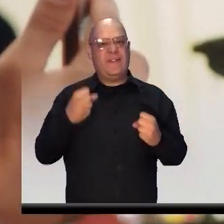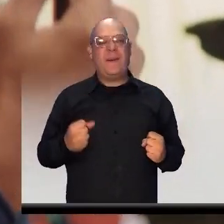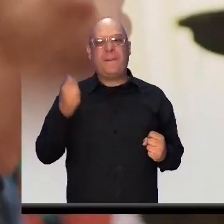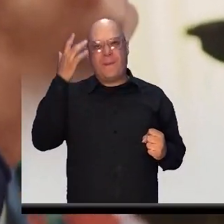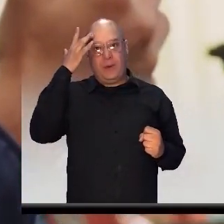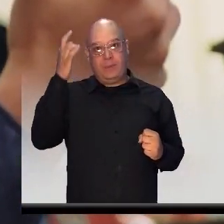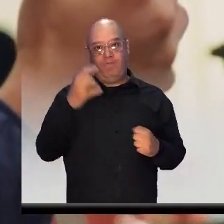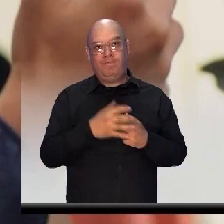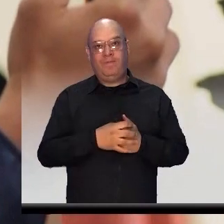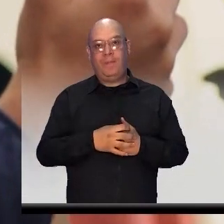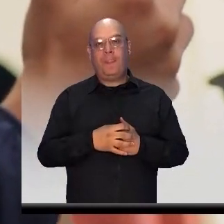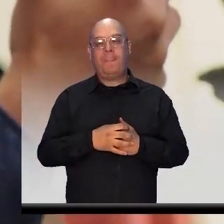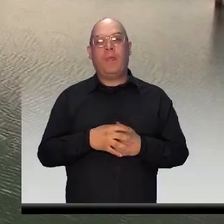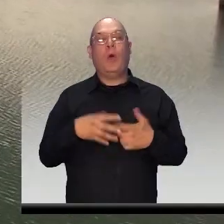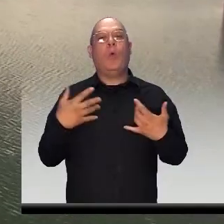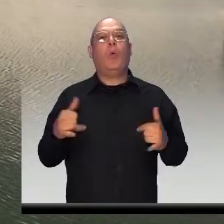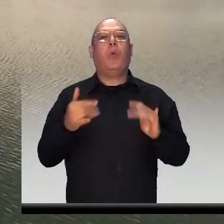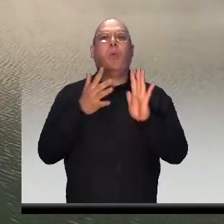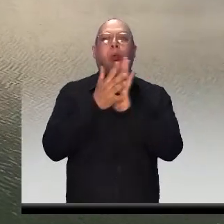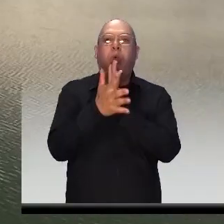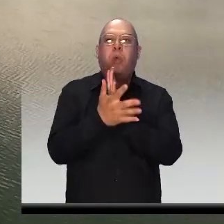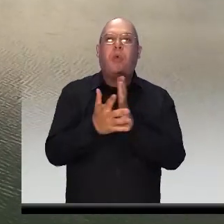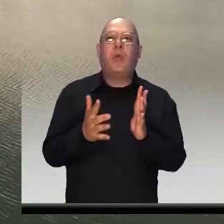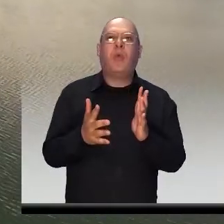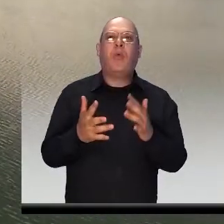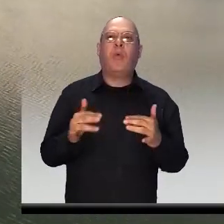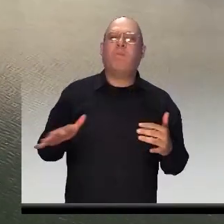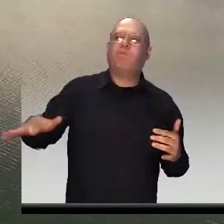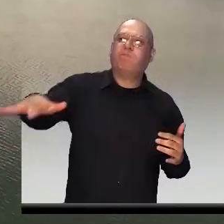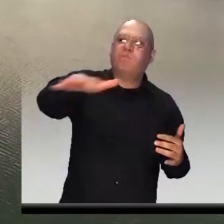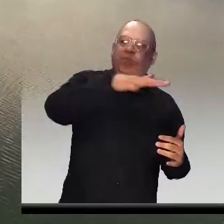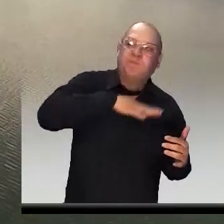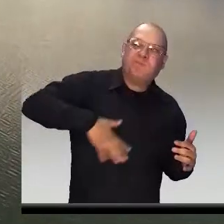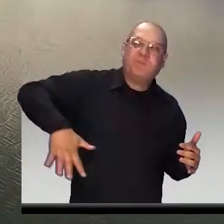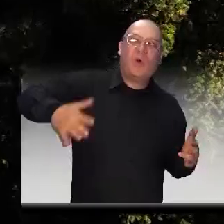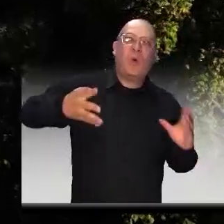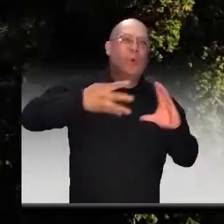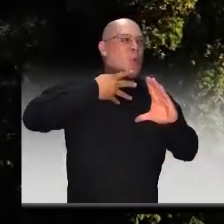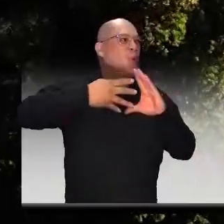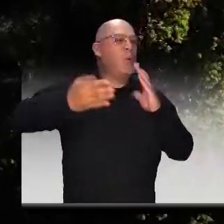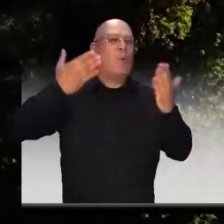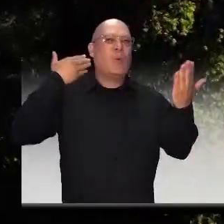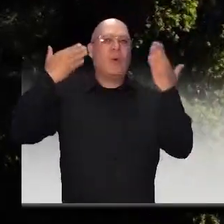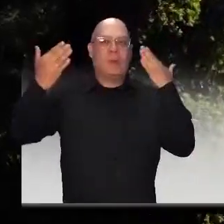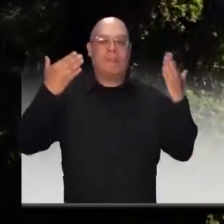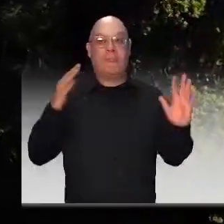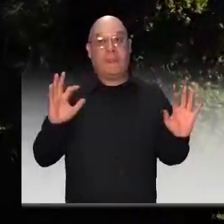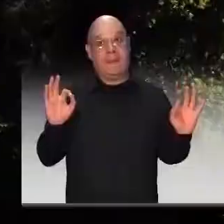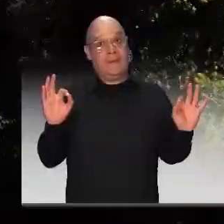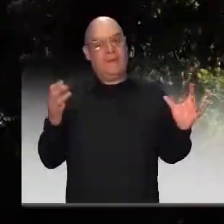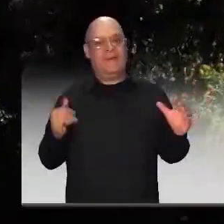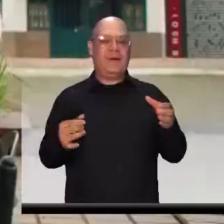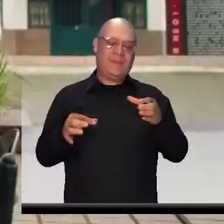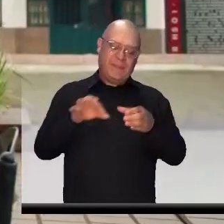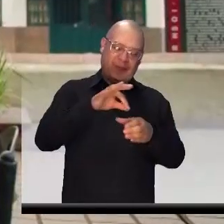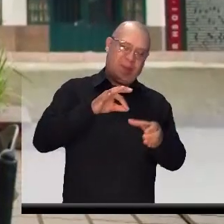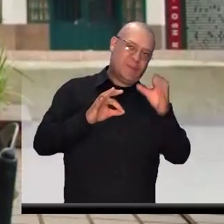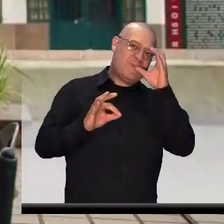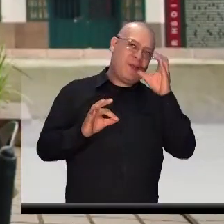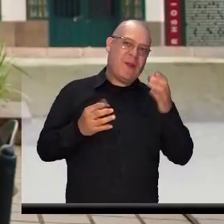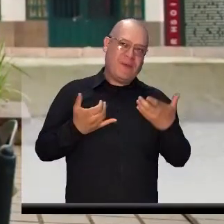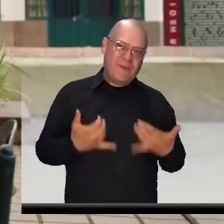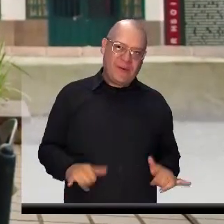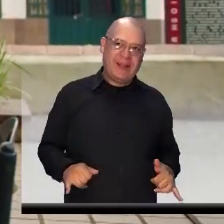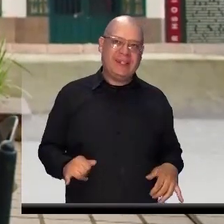tiene que ver con agro, tiene que ver con los desafíos que estamos enfrentando por el cambio climático. Y pues bueno, me sigo tomando mi cafecito, me lo termino y